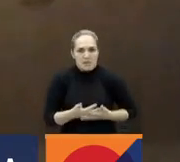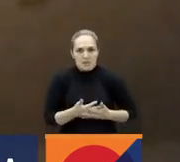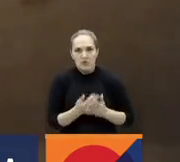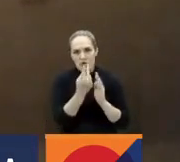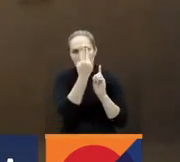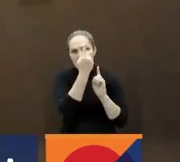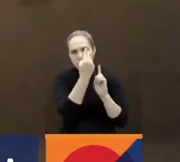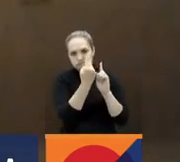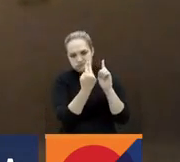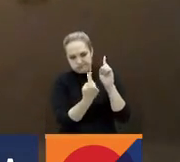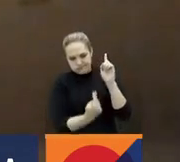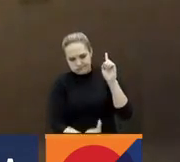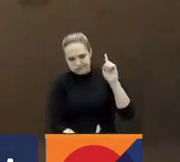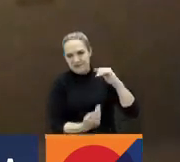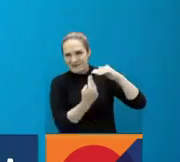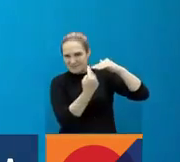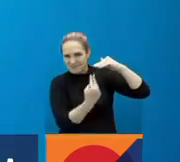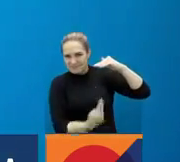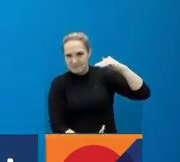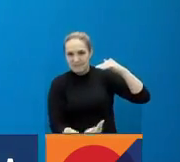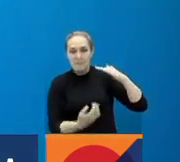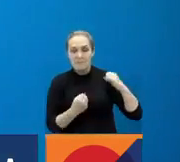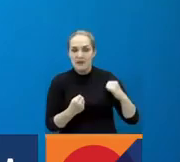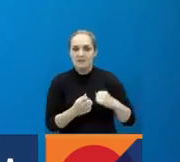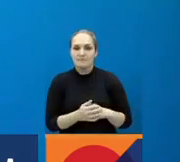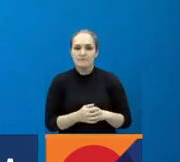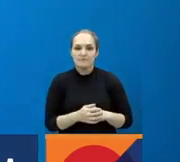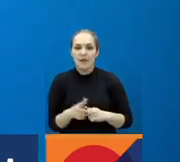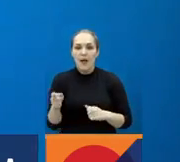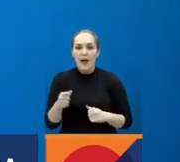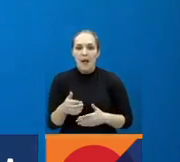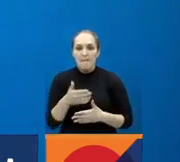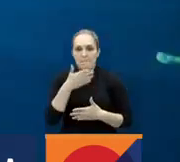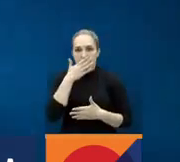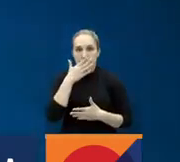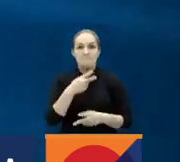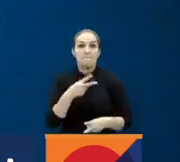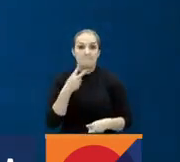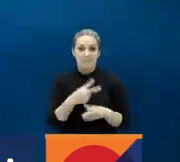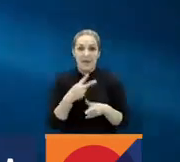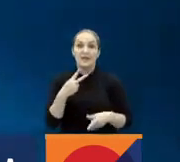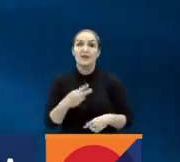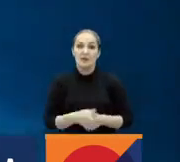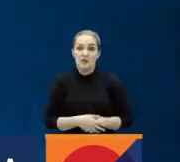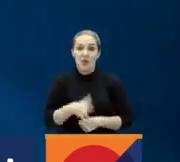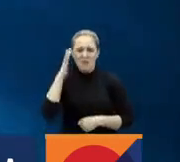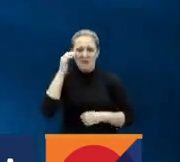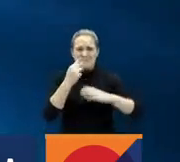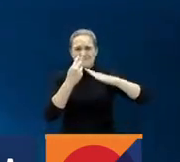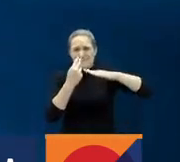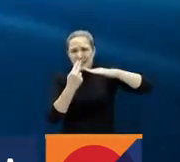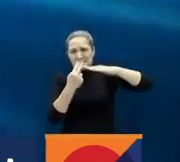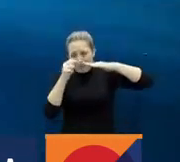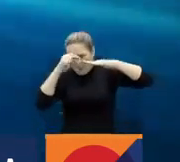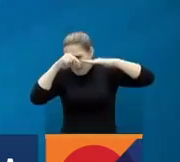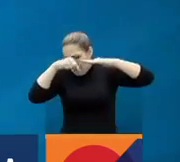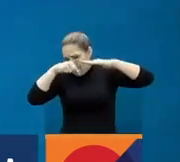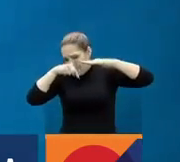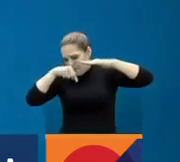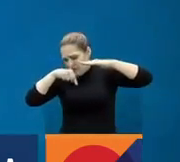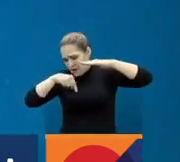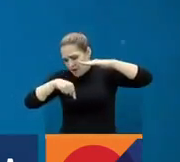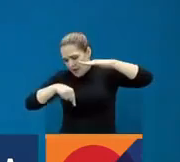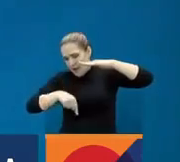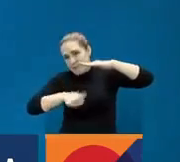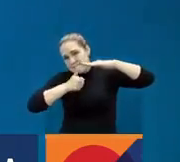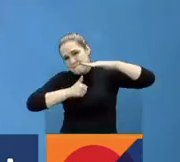como, digamos, las más fuertes que tengo. La apnea es considerada un deporte de riesgo, pues quienes lo practican deben sumergirse muchos metros en el agua y tratar